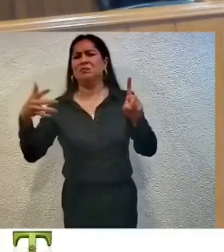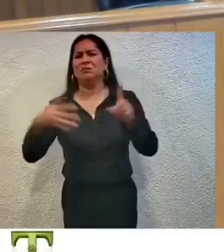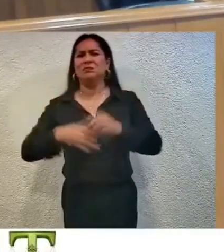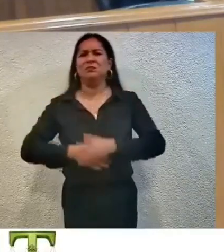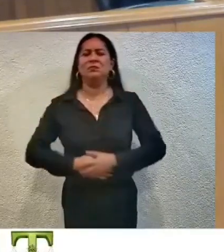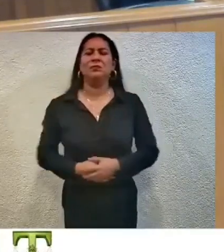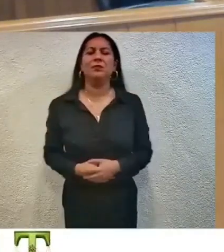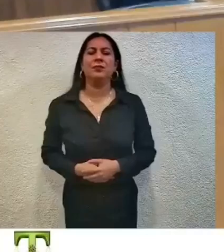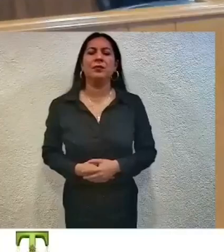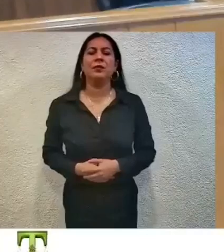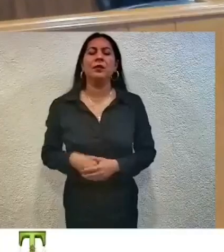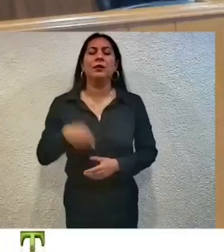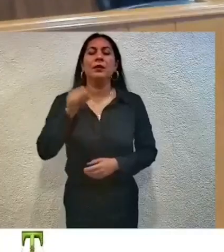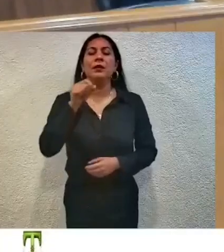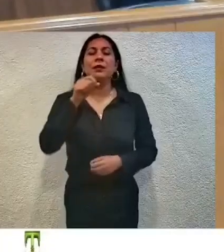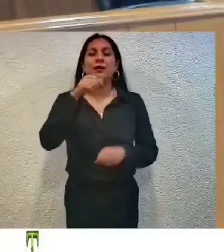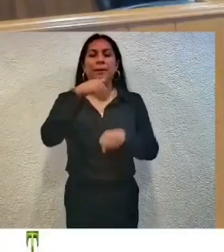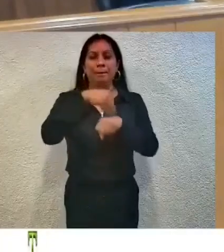TEE/GIN/004/2024,